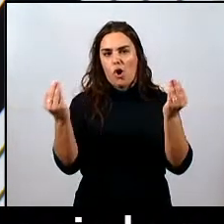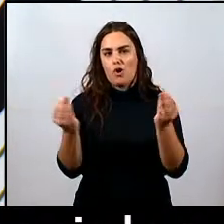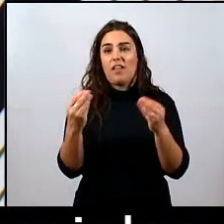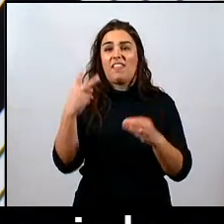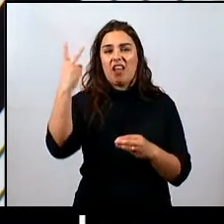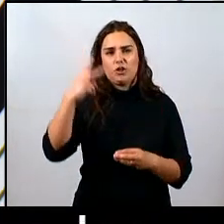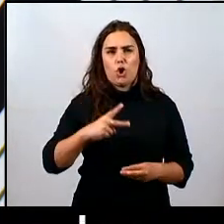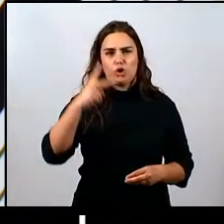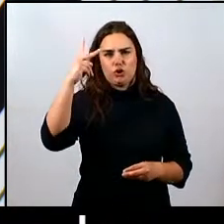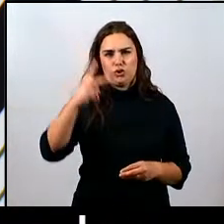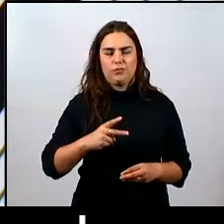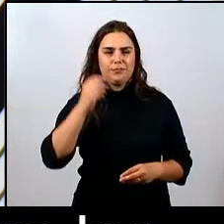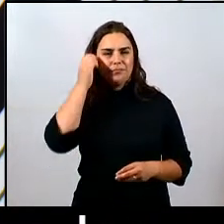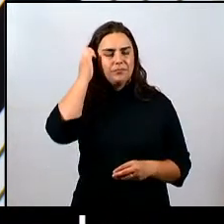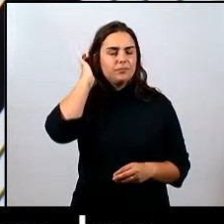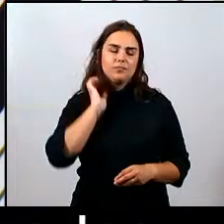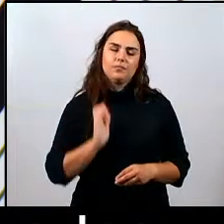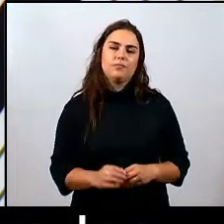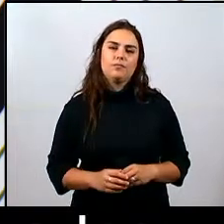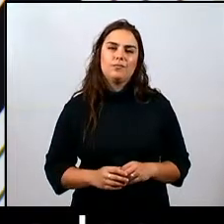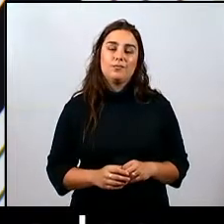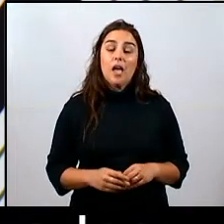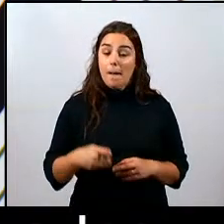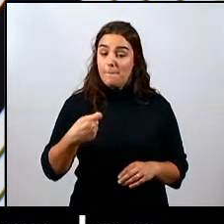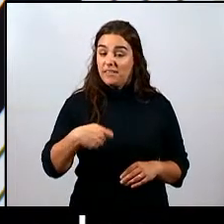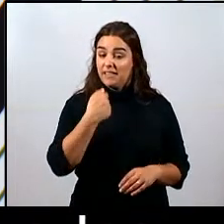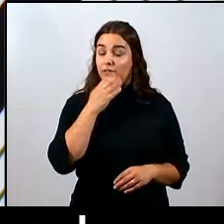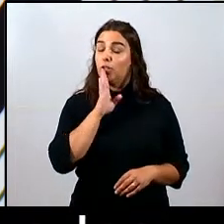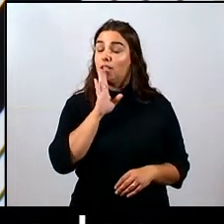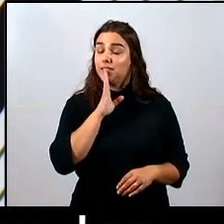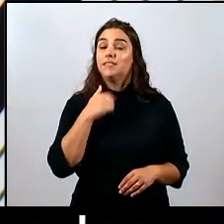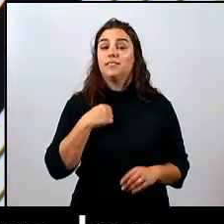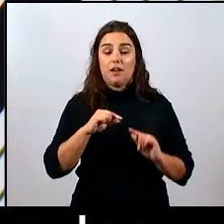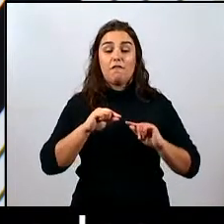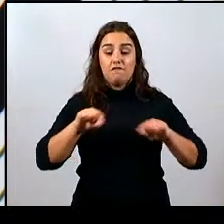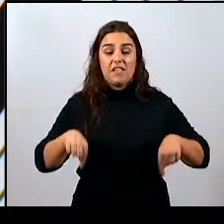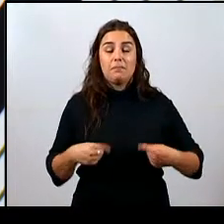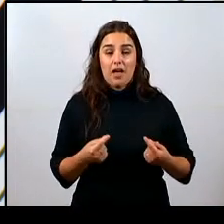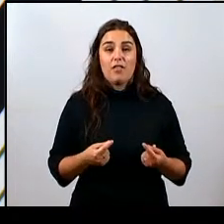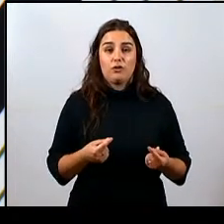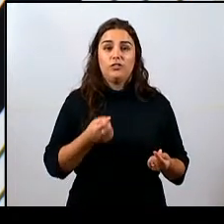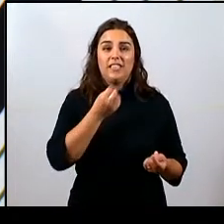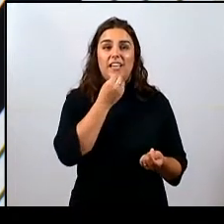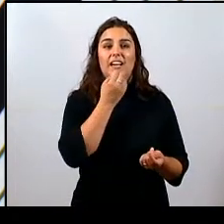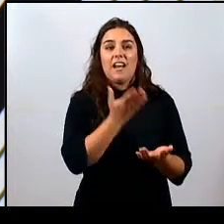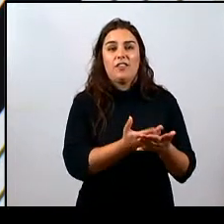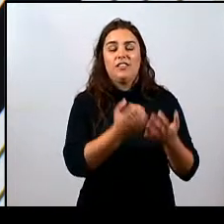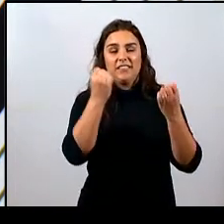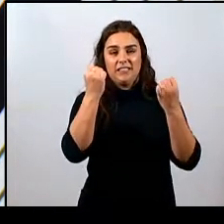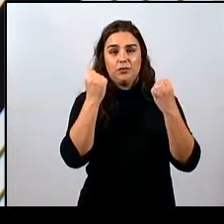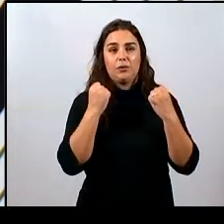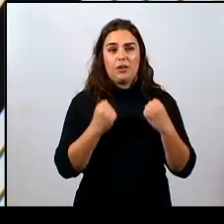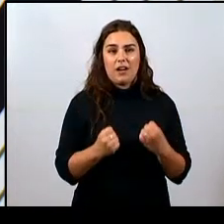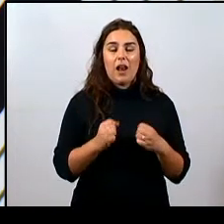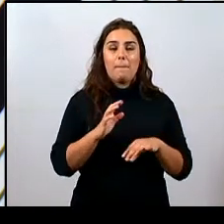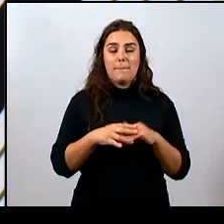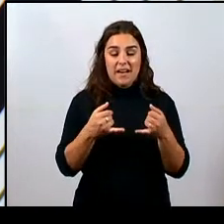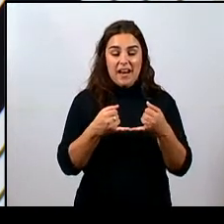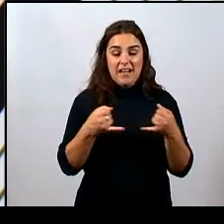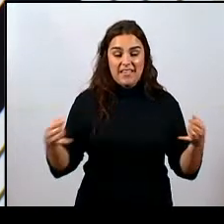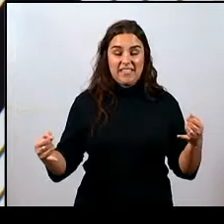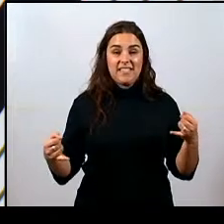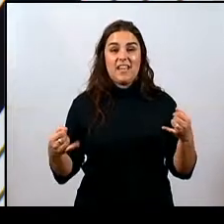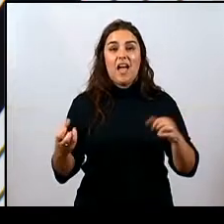regiones. Como comentaba la presidenta, hemos firmado esa declaración institucional para que la línea de alta